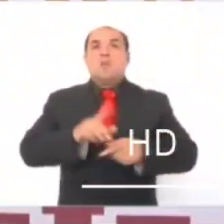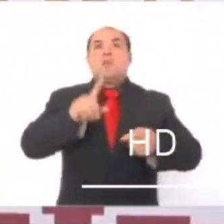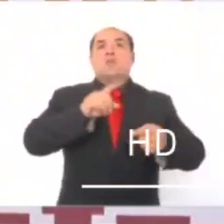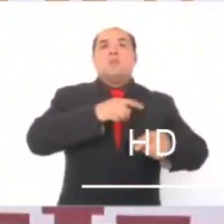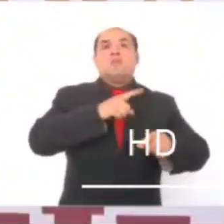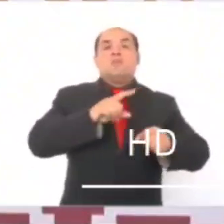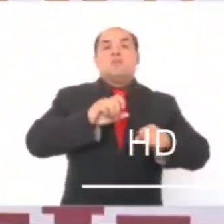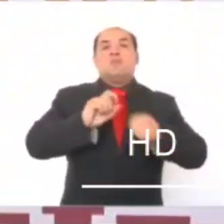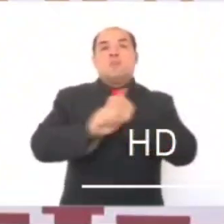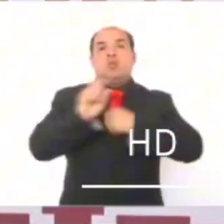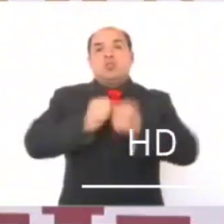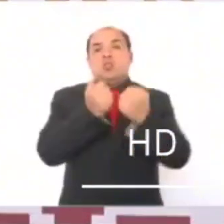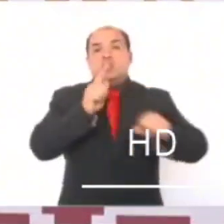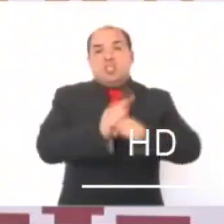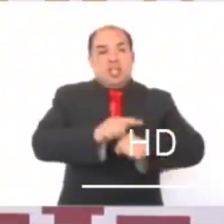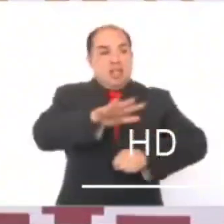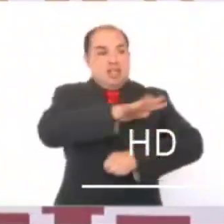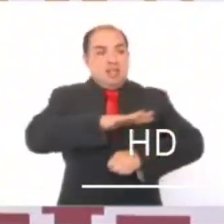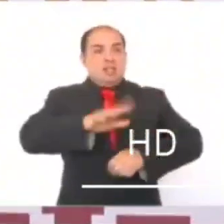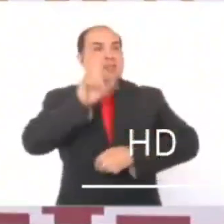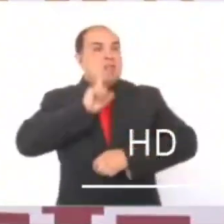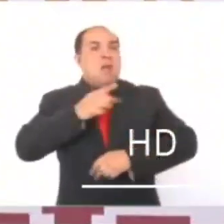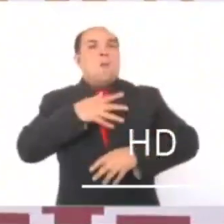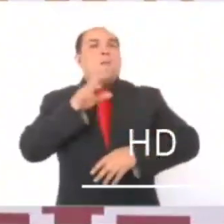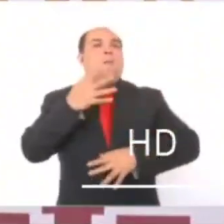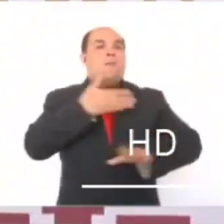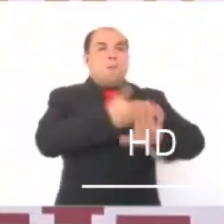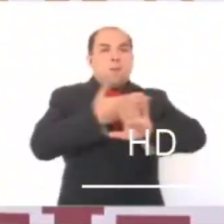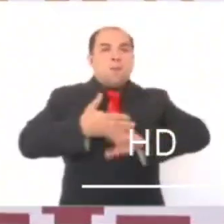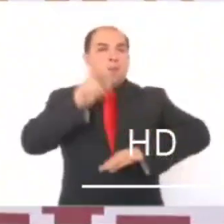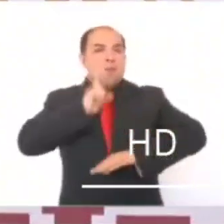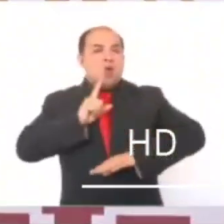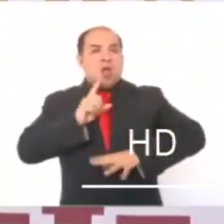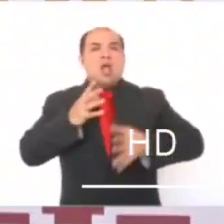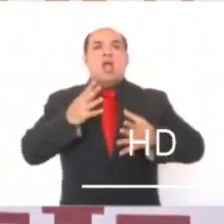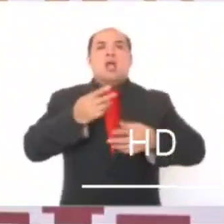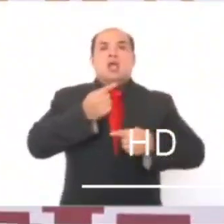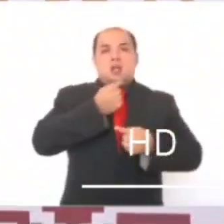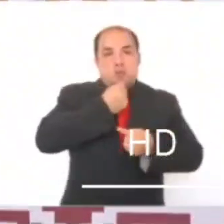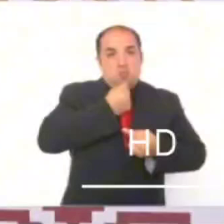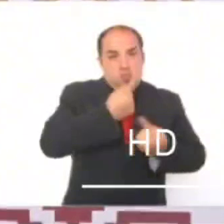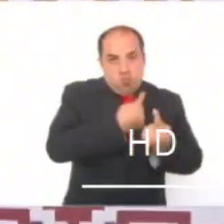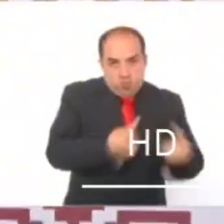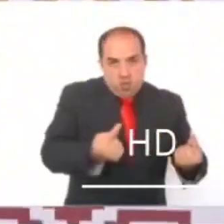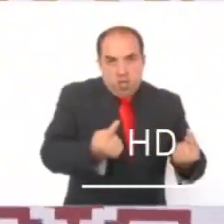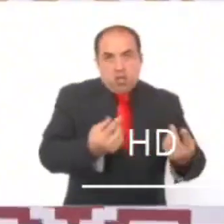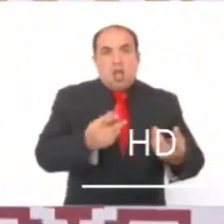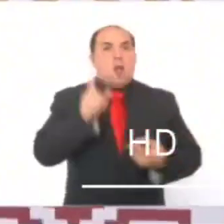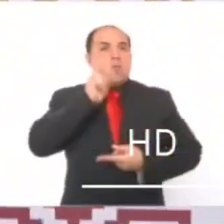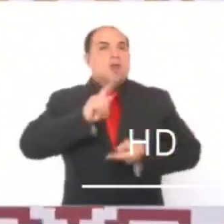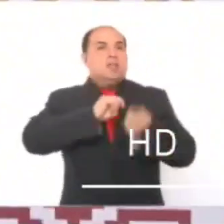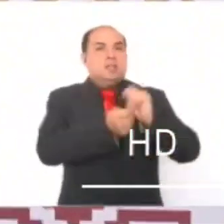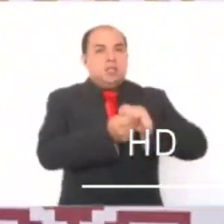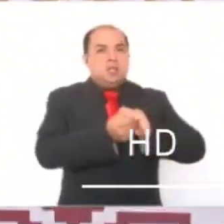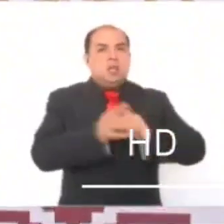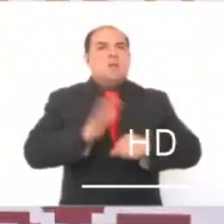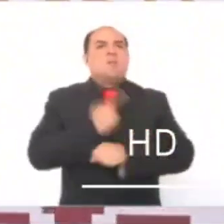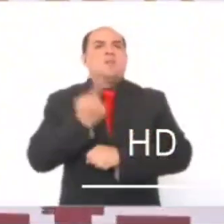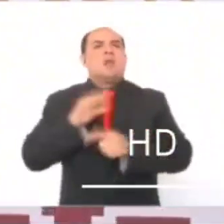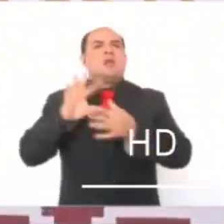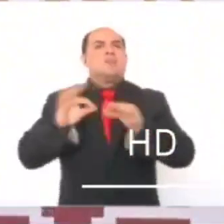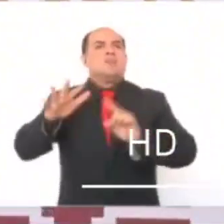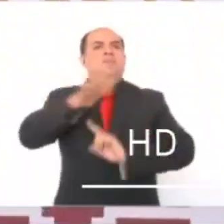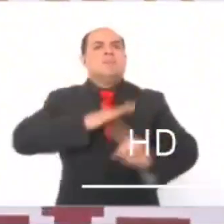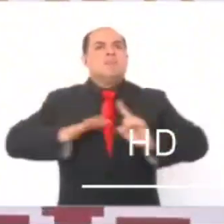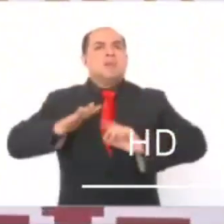trans e infancias. Pero ¿por qué digo todo este contexto? Porque para quitarnos el